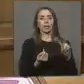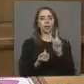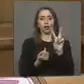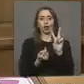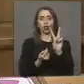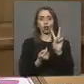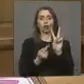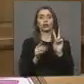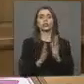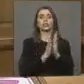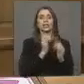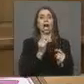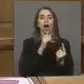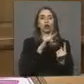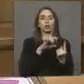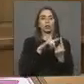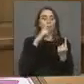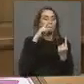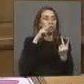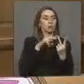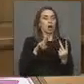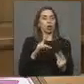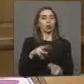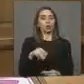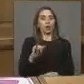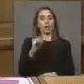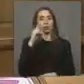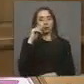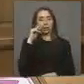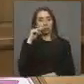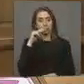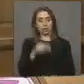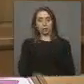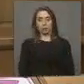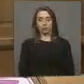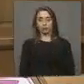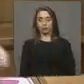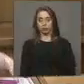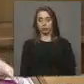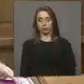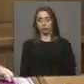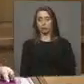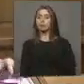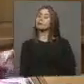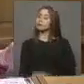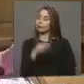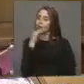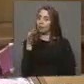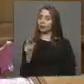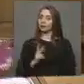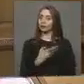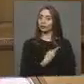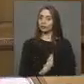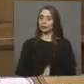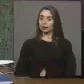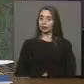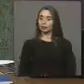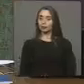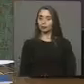zona de San José de Melipilla y de Rumay de Melipilla correspondiente. He dicho, señor Presidente.